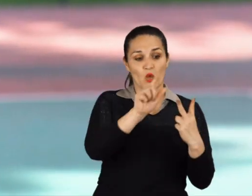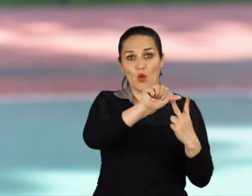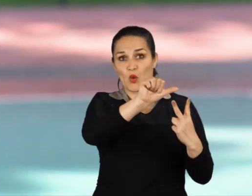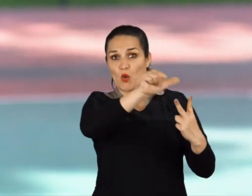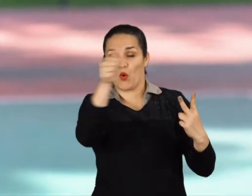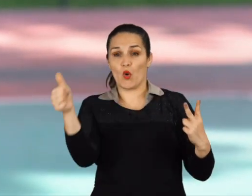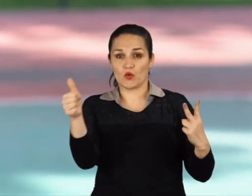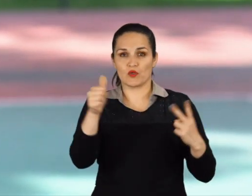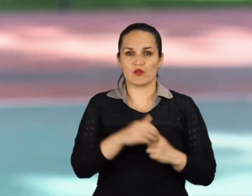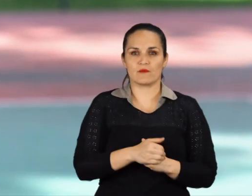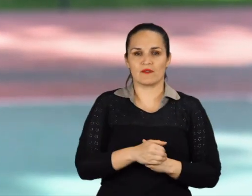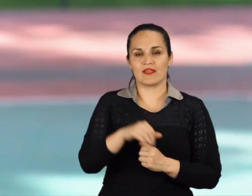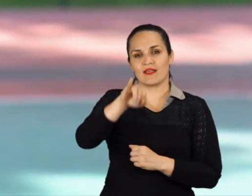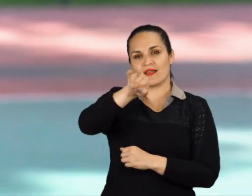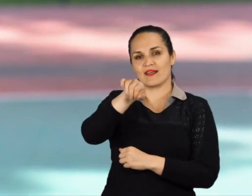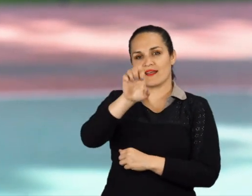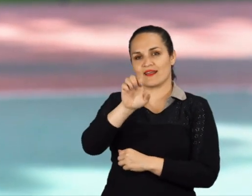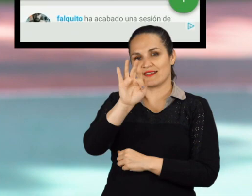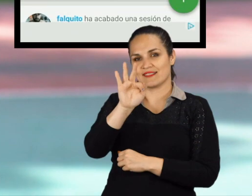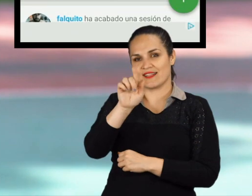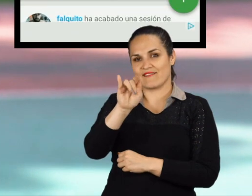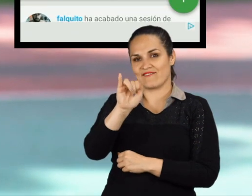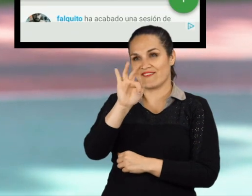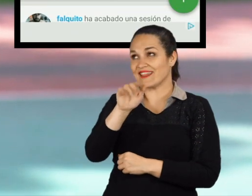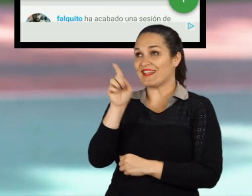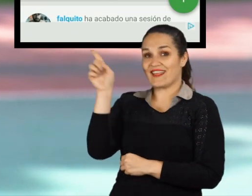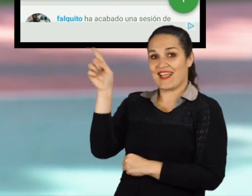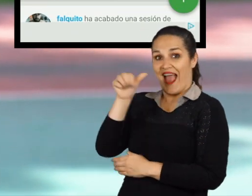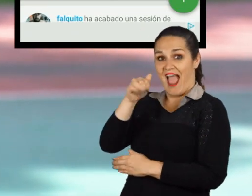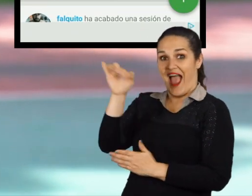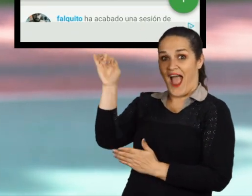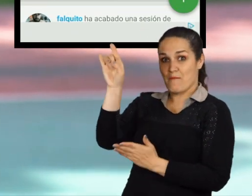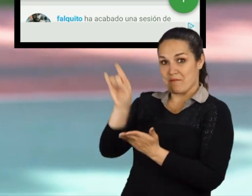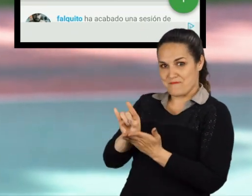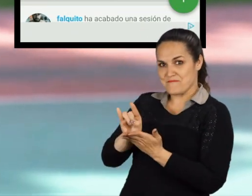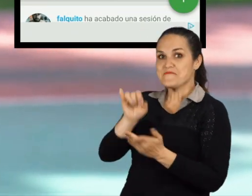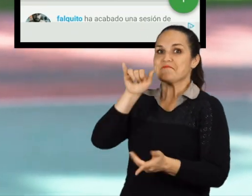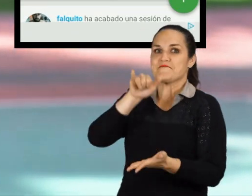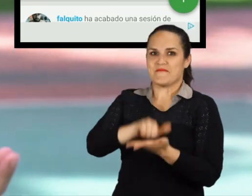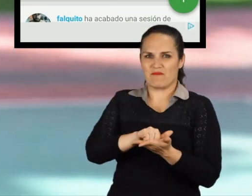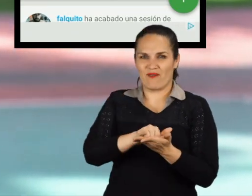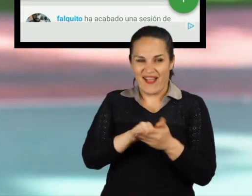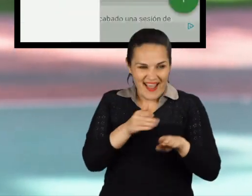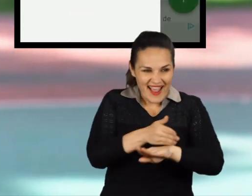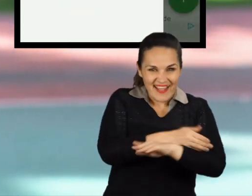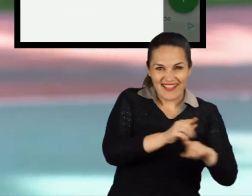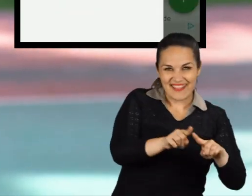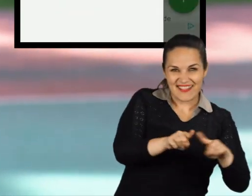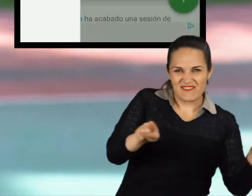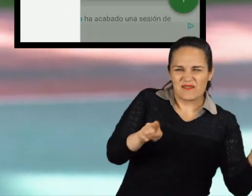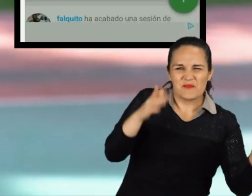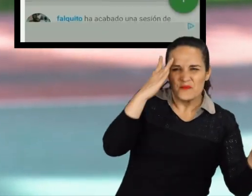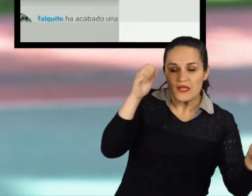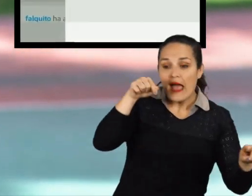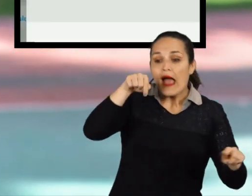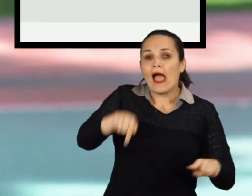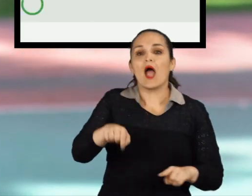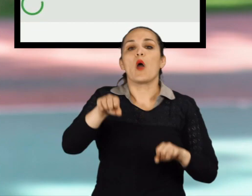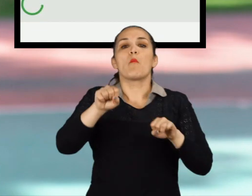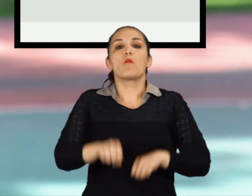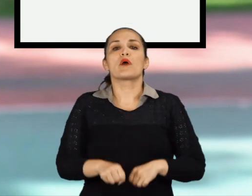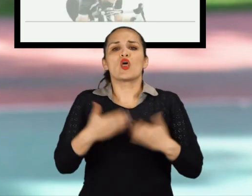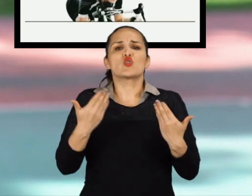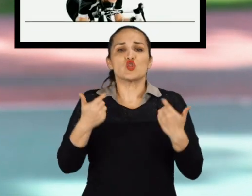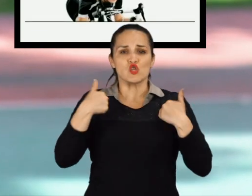Otra de las aplicaciones es YeFit, que nos permite también ingresar nuestros datos. A diferencia de la anterior, esta permite que